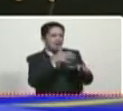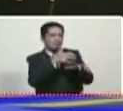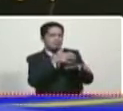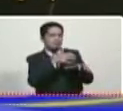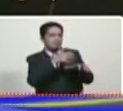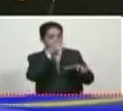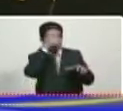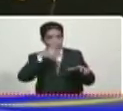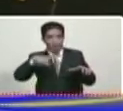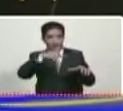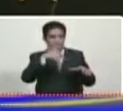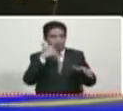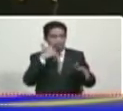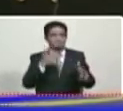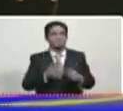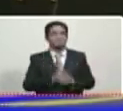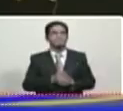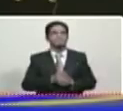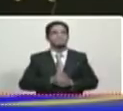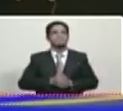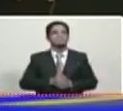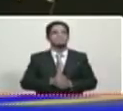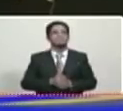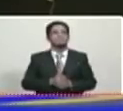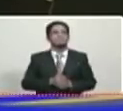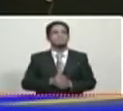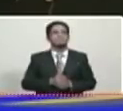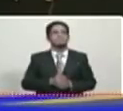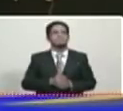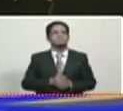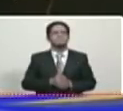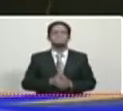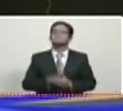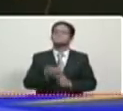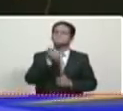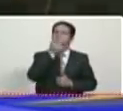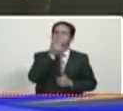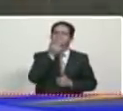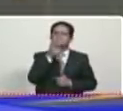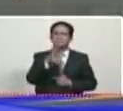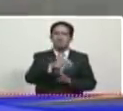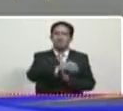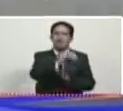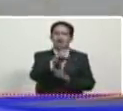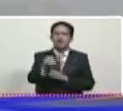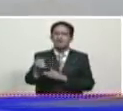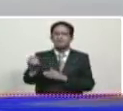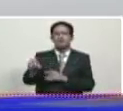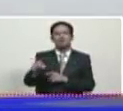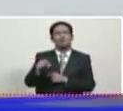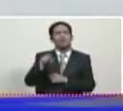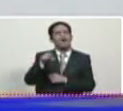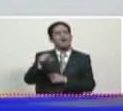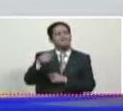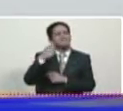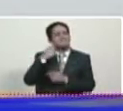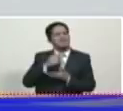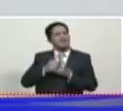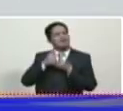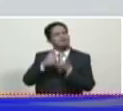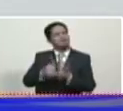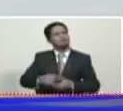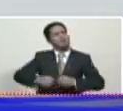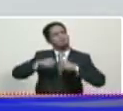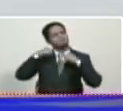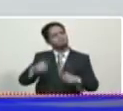pecho, ¿qué fue, Orinoco? Aquella luz que te encrespó los músculos y